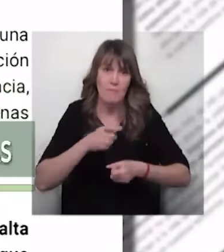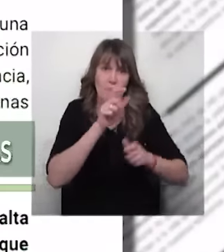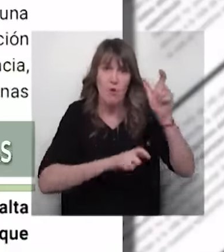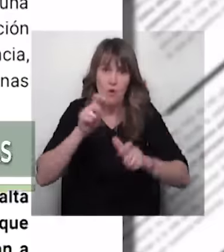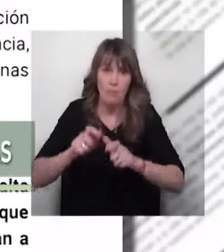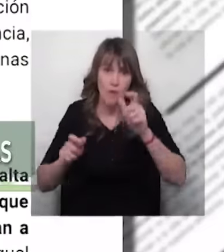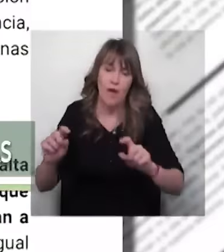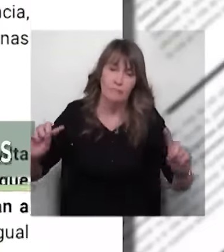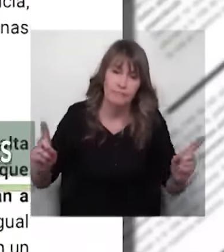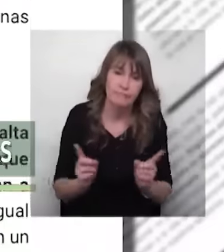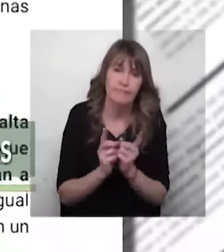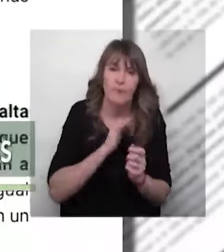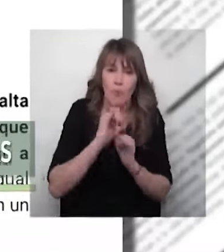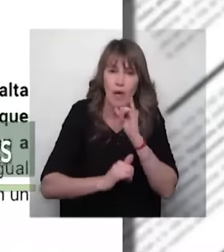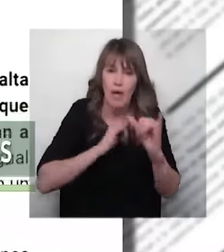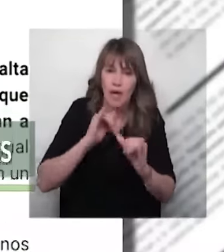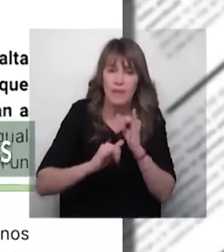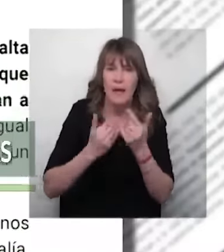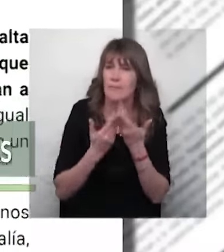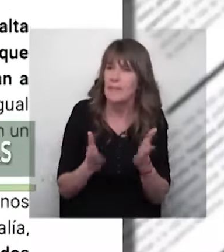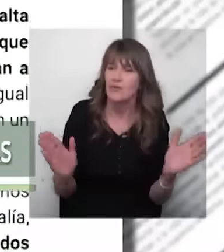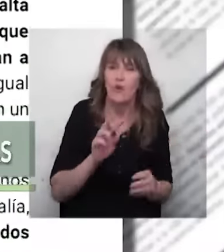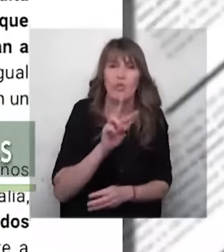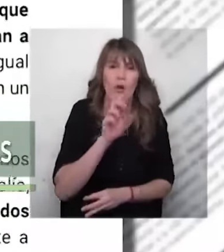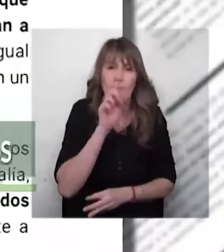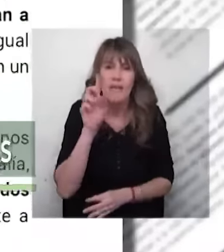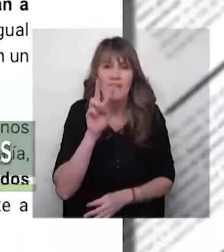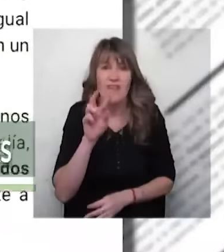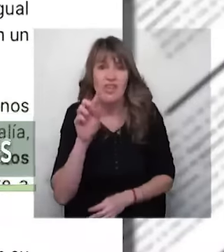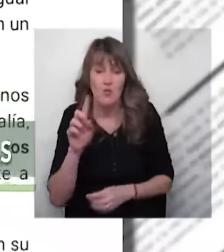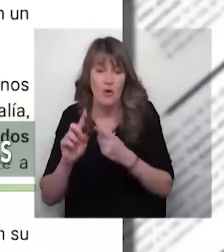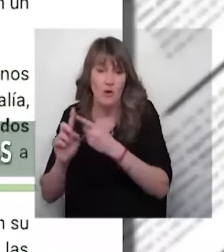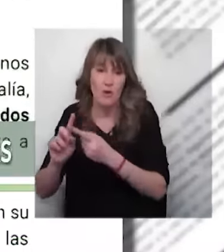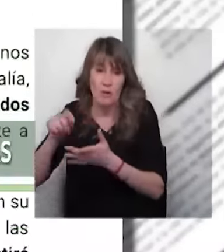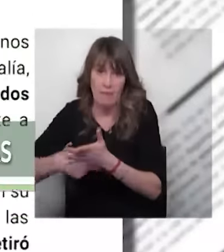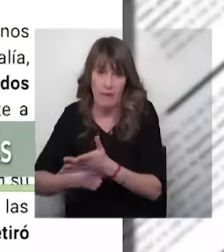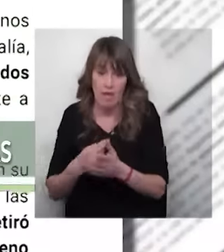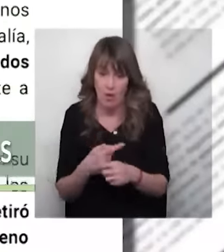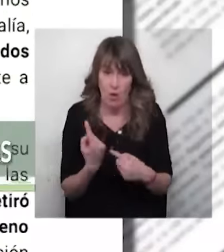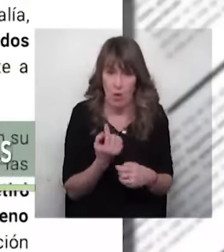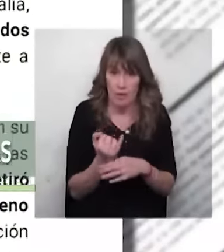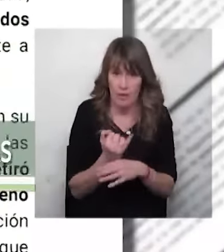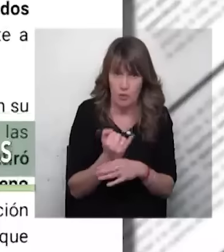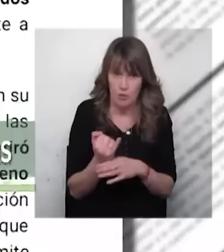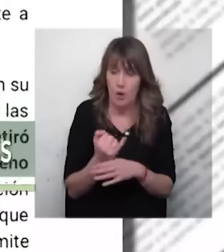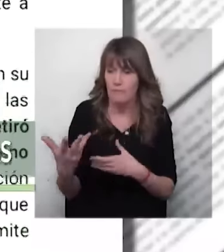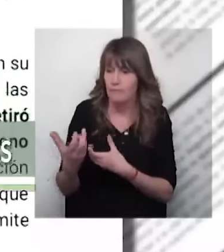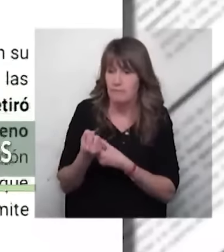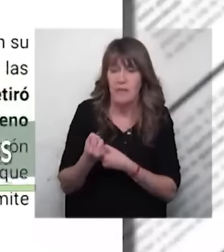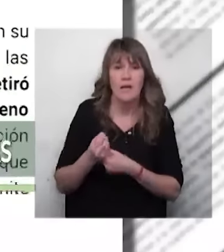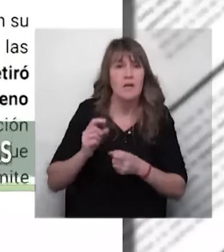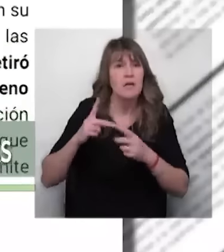sido su historia recordando que a principios del año 2021 elinda firmó un convenio con esta institución que luego no fue